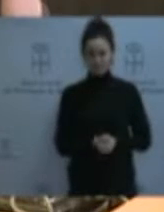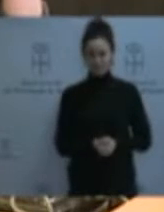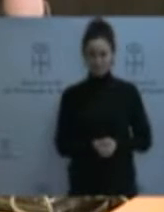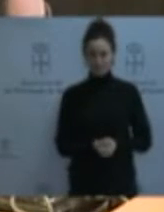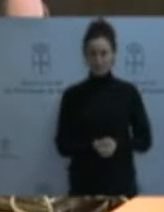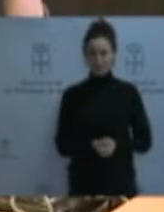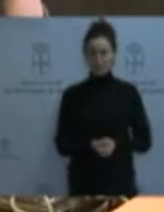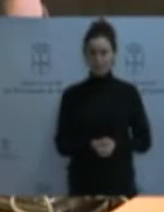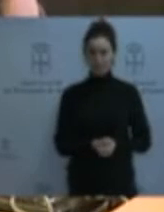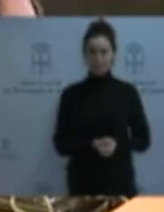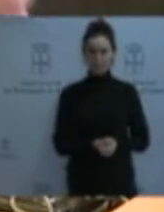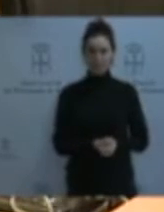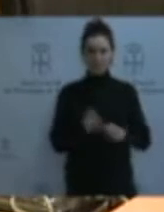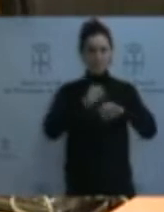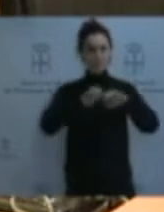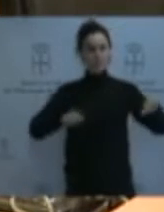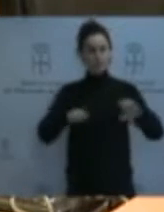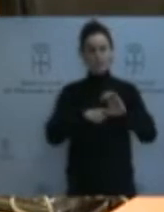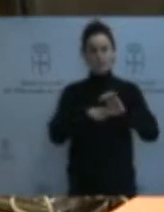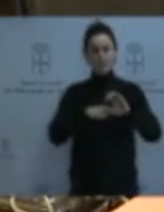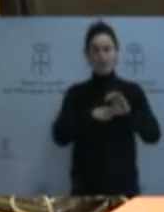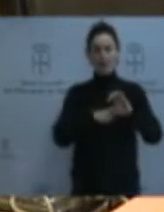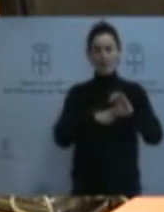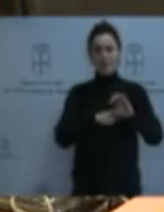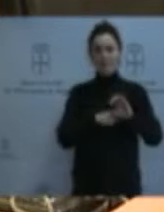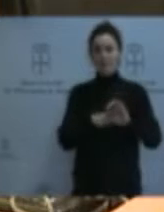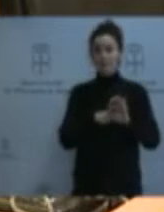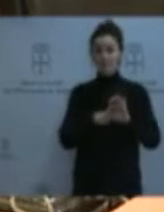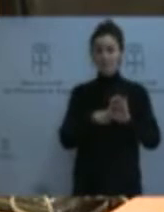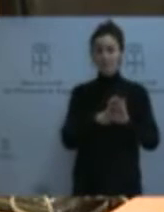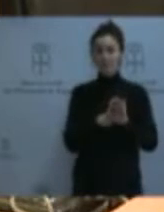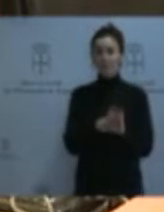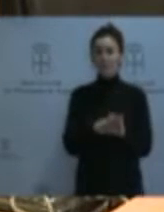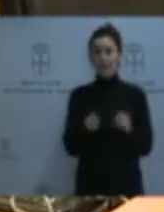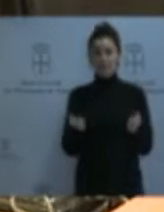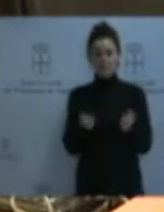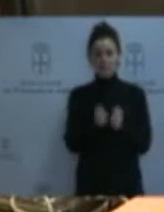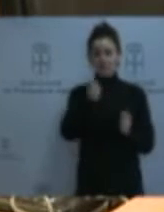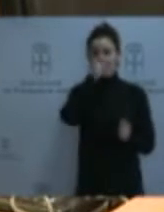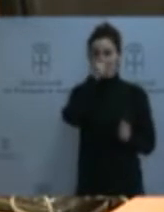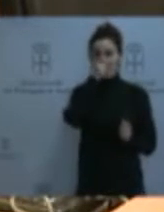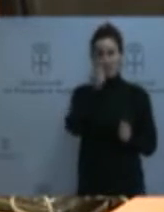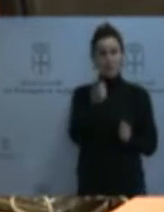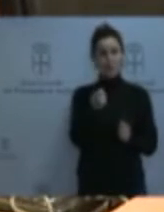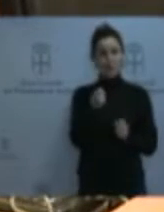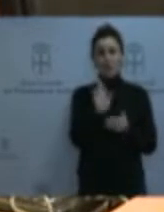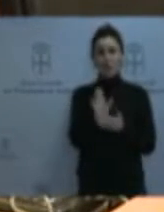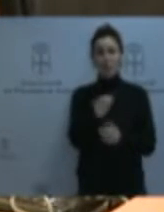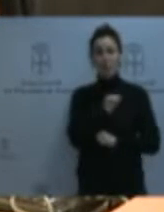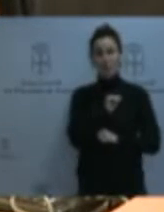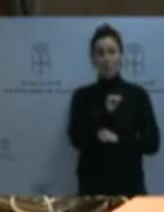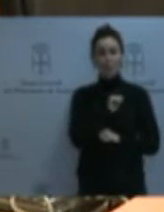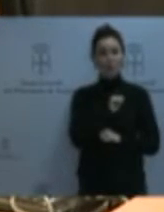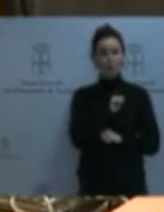Bien, la inmensa mayoría de las plazas que en su momento de la exigua oferta pública de empleo que se planteó en